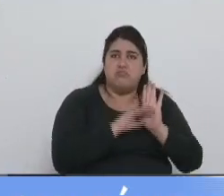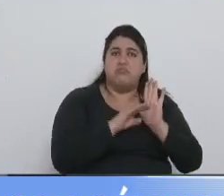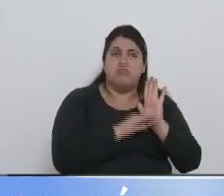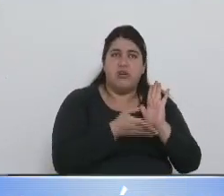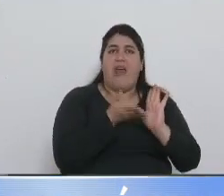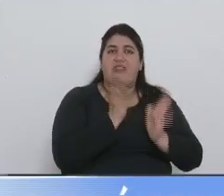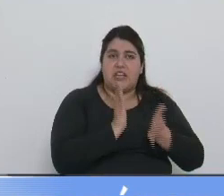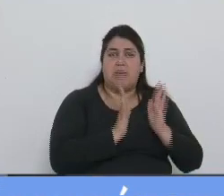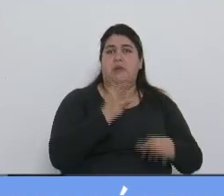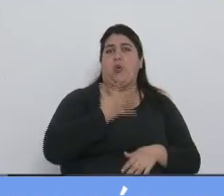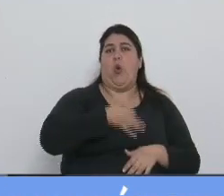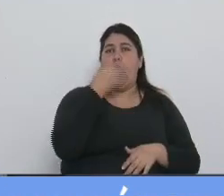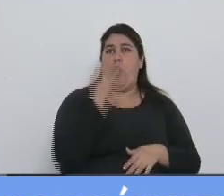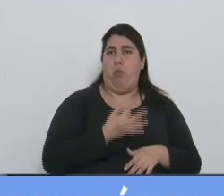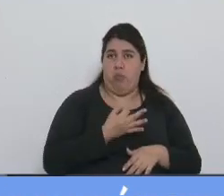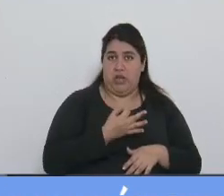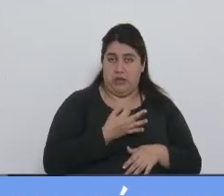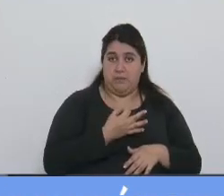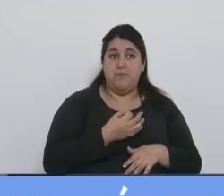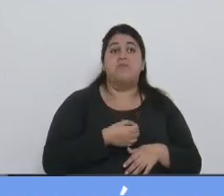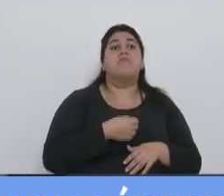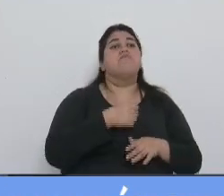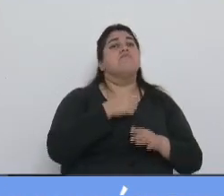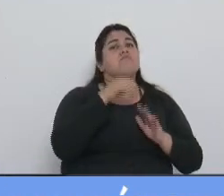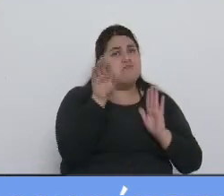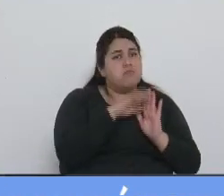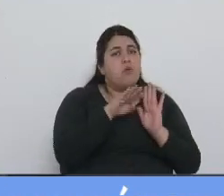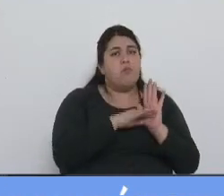terapéuticas, cumpliendo además con los preceptos de la Ley